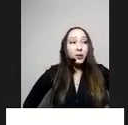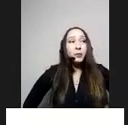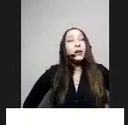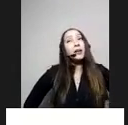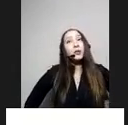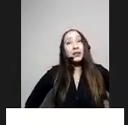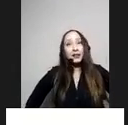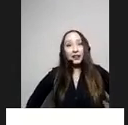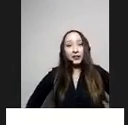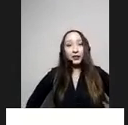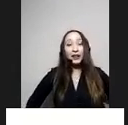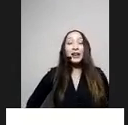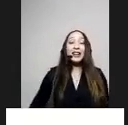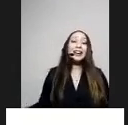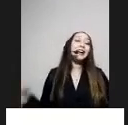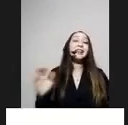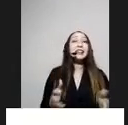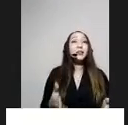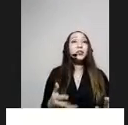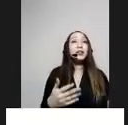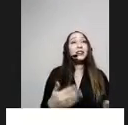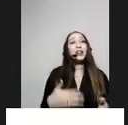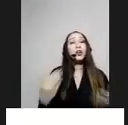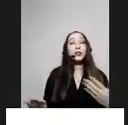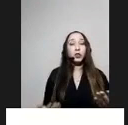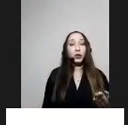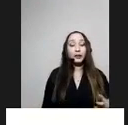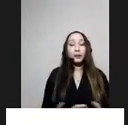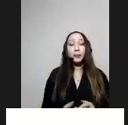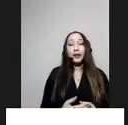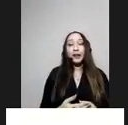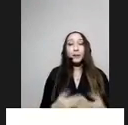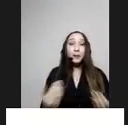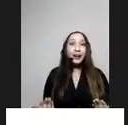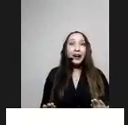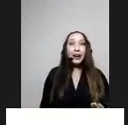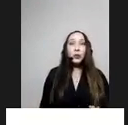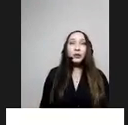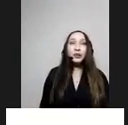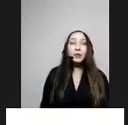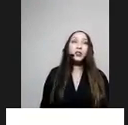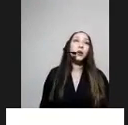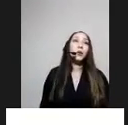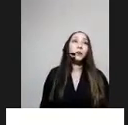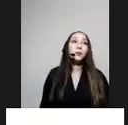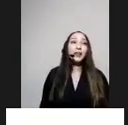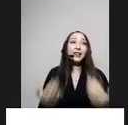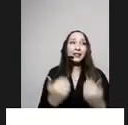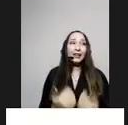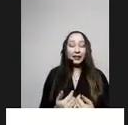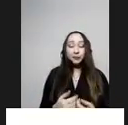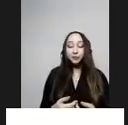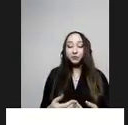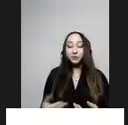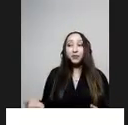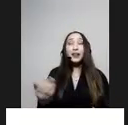nosotros mismos y en nuestras relaciones. La inteligencia emocional tiene dos dimensiones. La primera es una dimensión